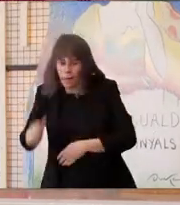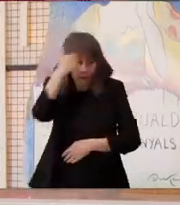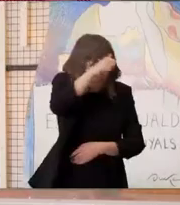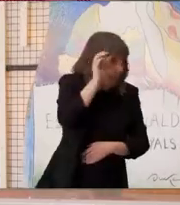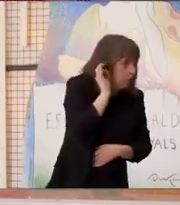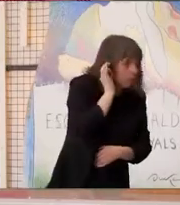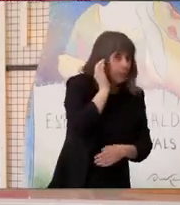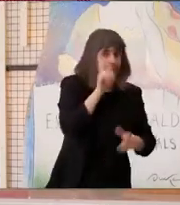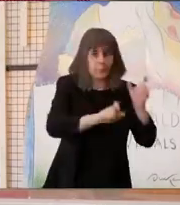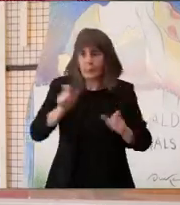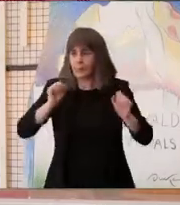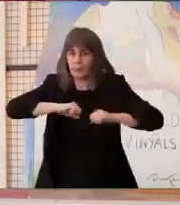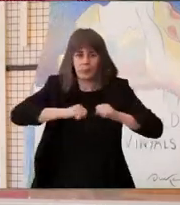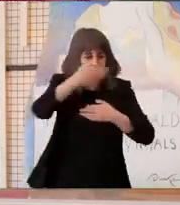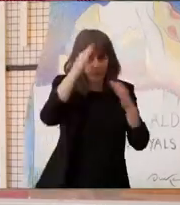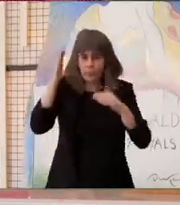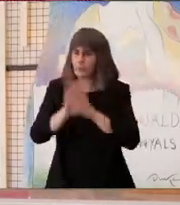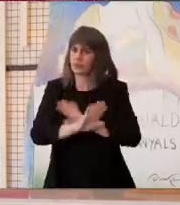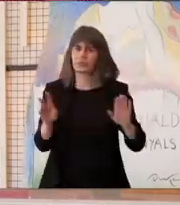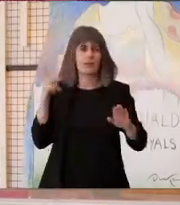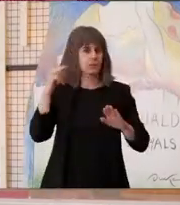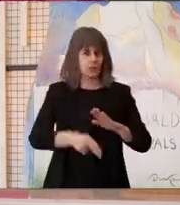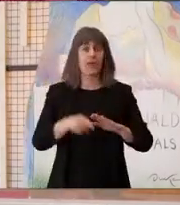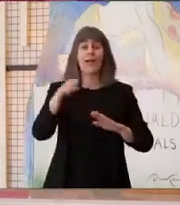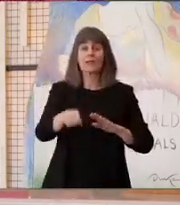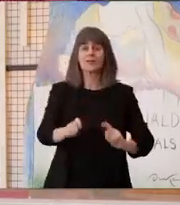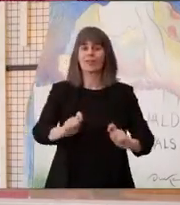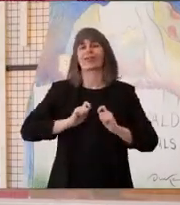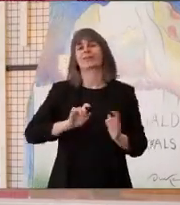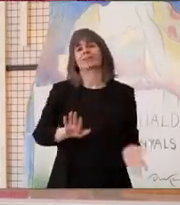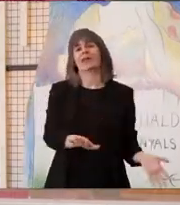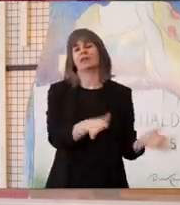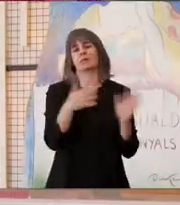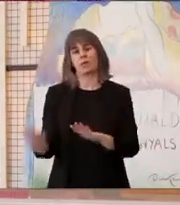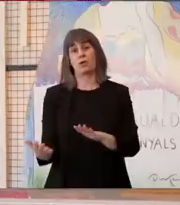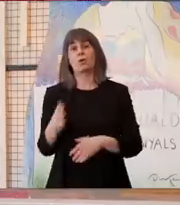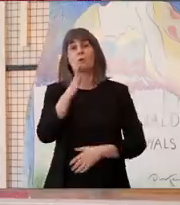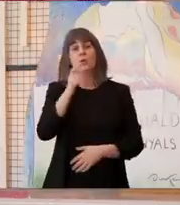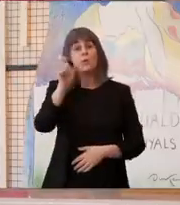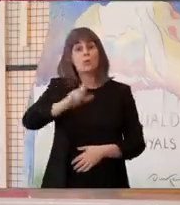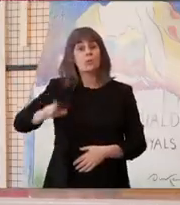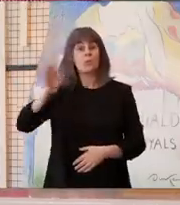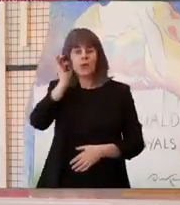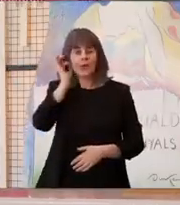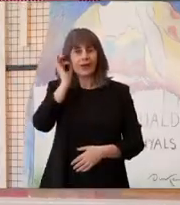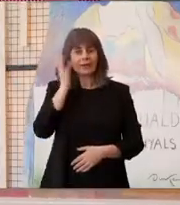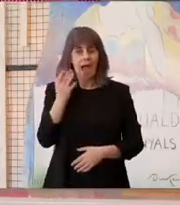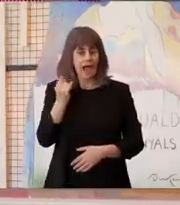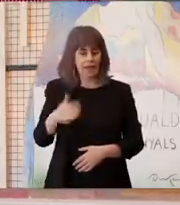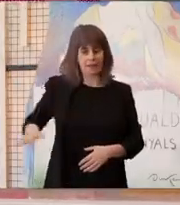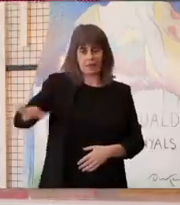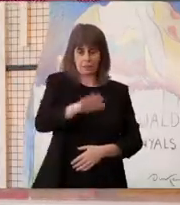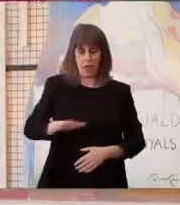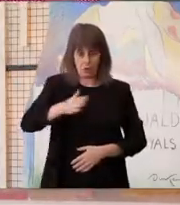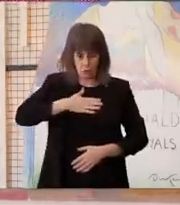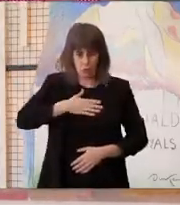con discapacidad Y eso es muy transformador porque las mujeres tenemos espacio propio somos más